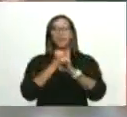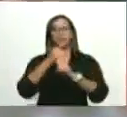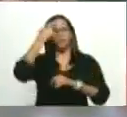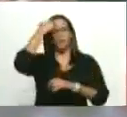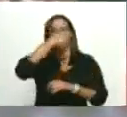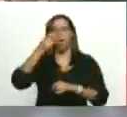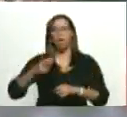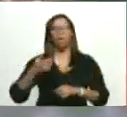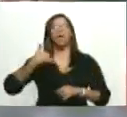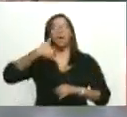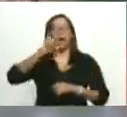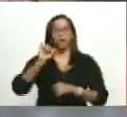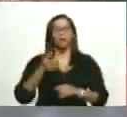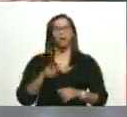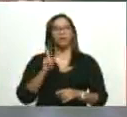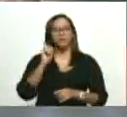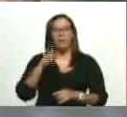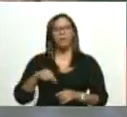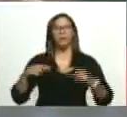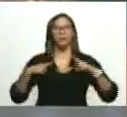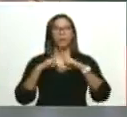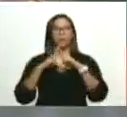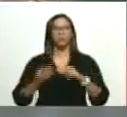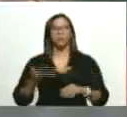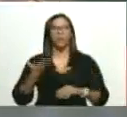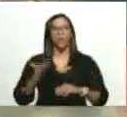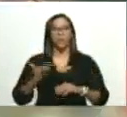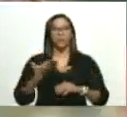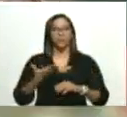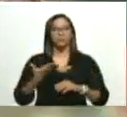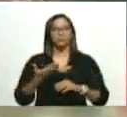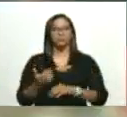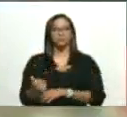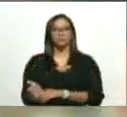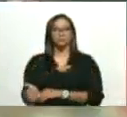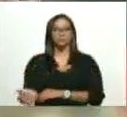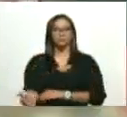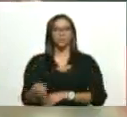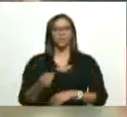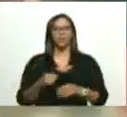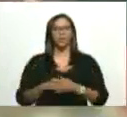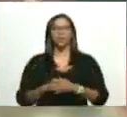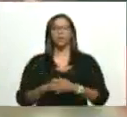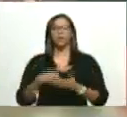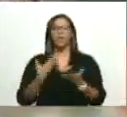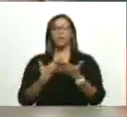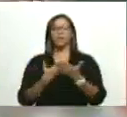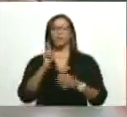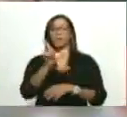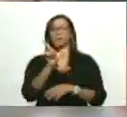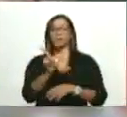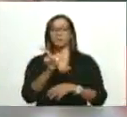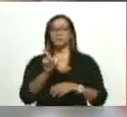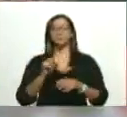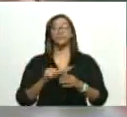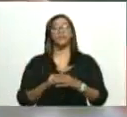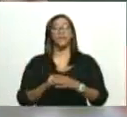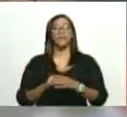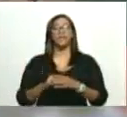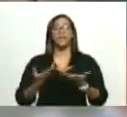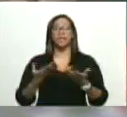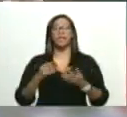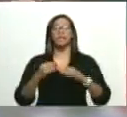Habrá también un encuentro importante con el Partido Socialista Unido de Venezuela y